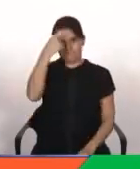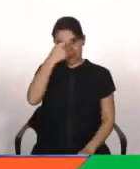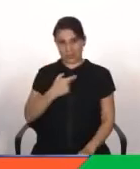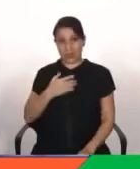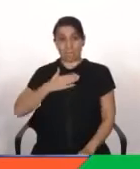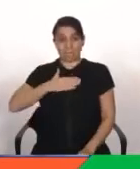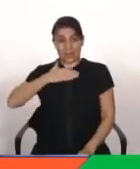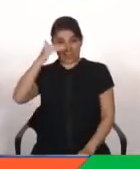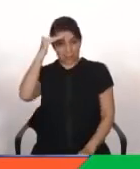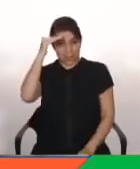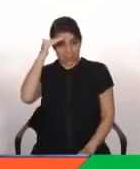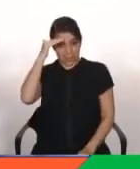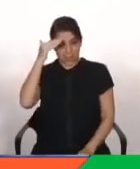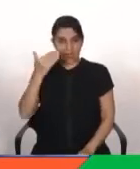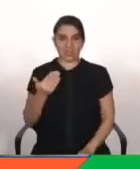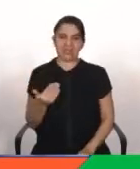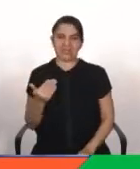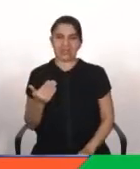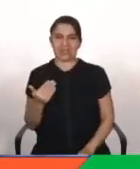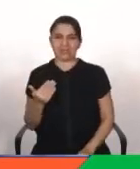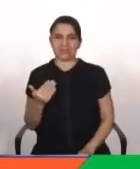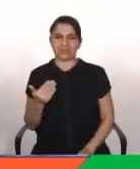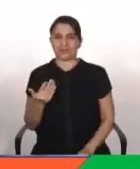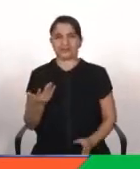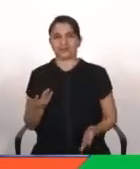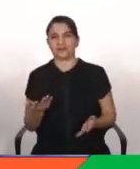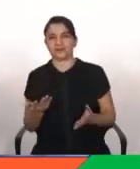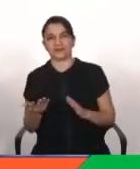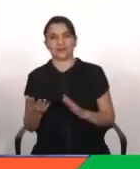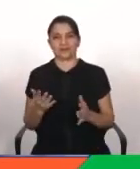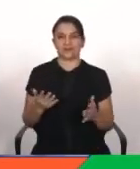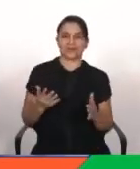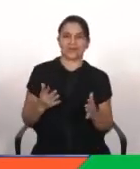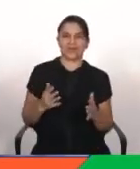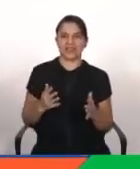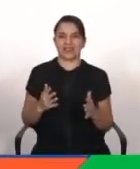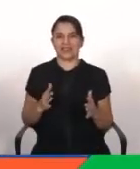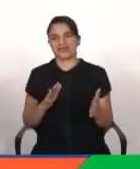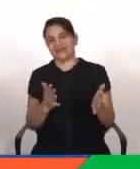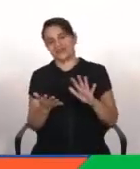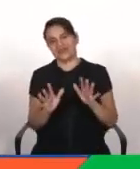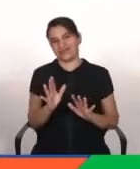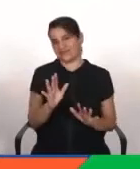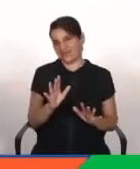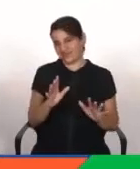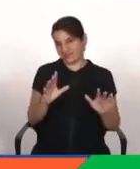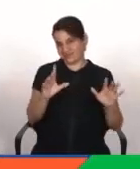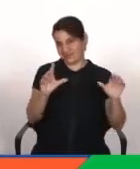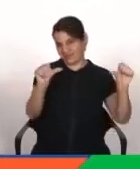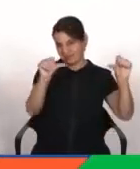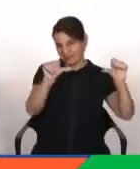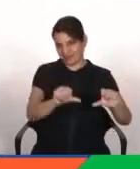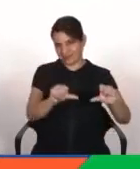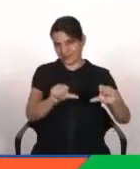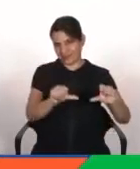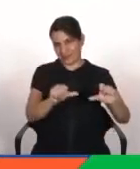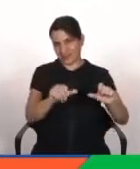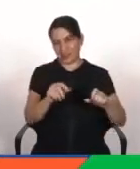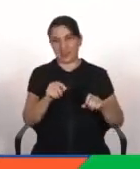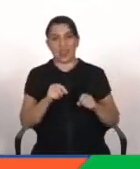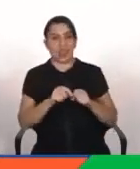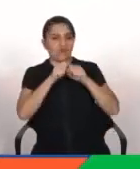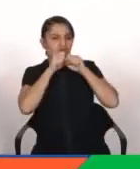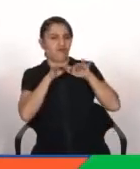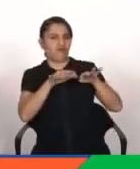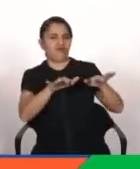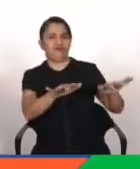me ha mostrado un lado más, digamos, menos amigable en la divulgación que en la ciencia. Yo sé que en la ciencia también hay mucha